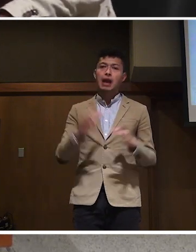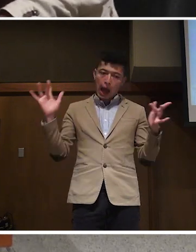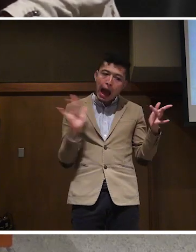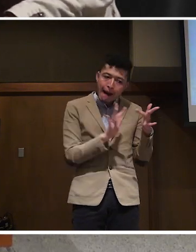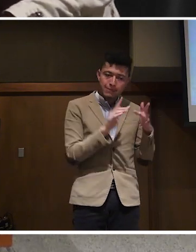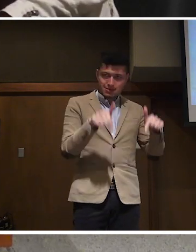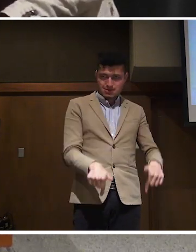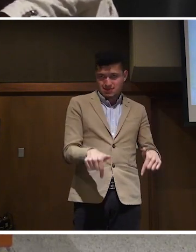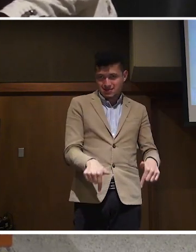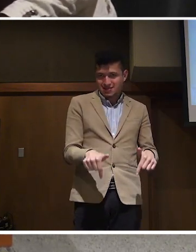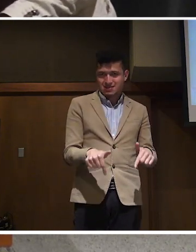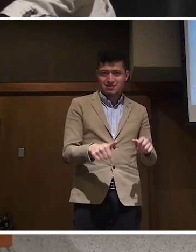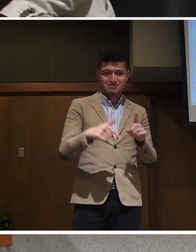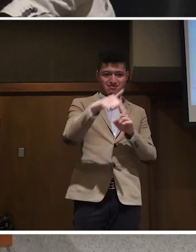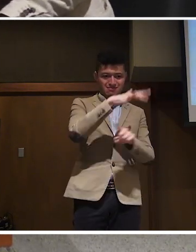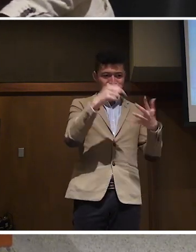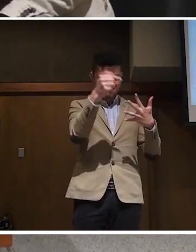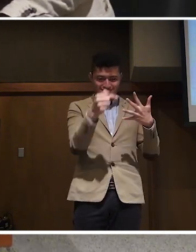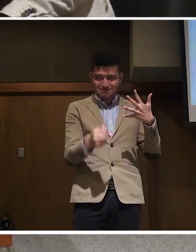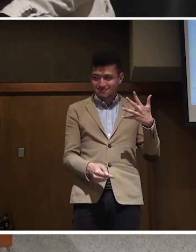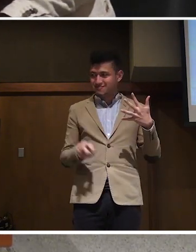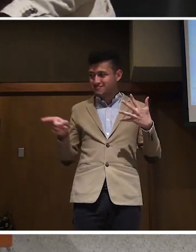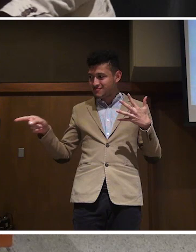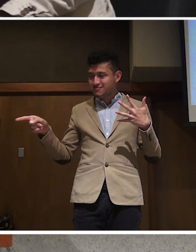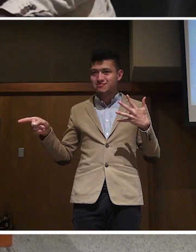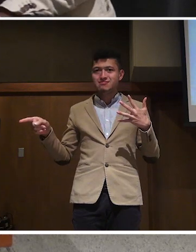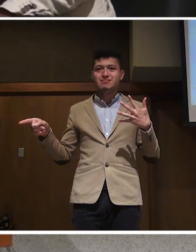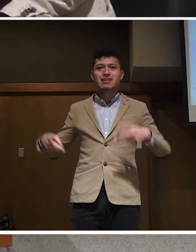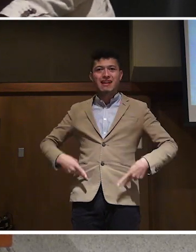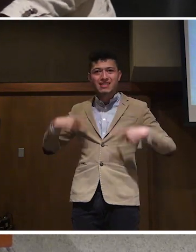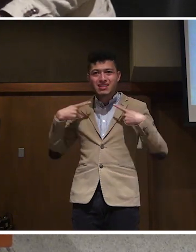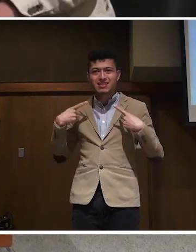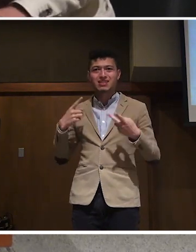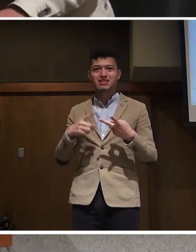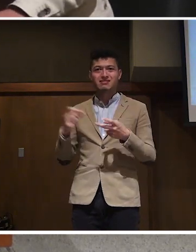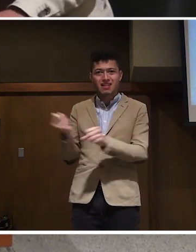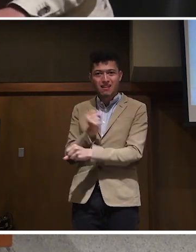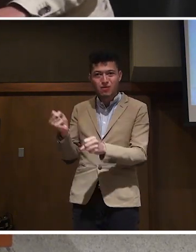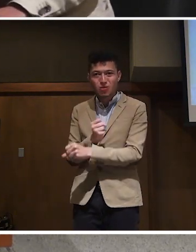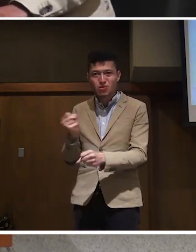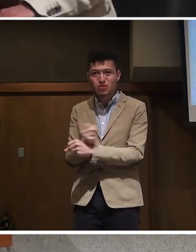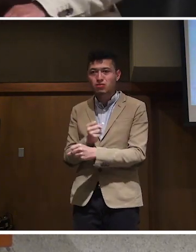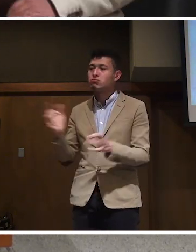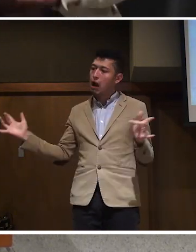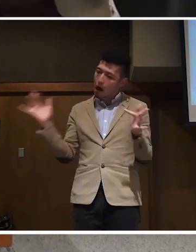pertinencia que esos aspectos de la vida y la labor de Jorge Orlando tienen para